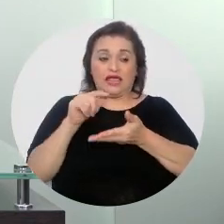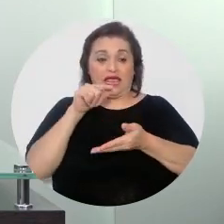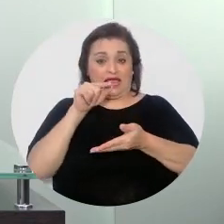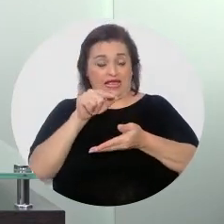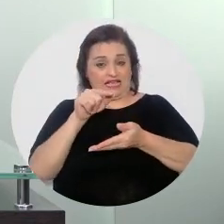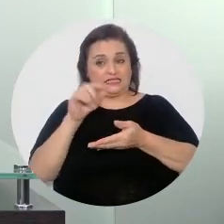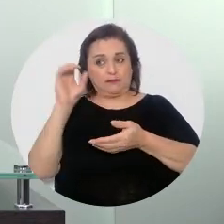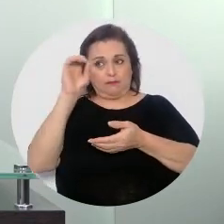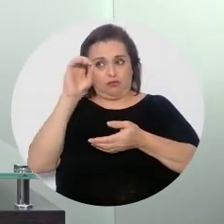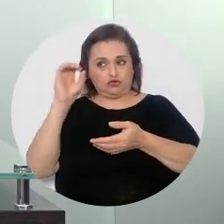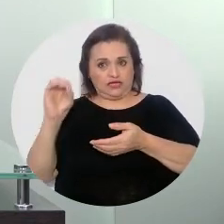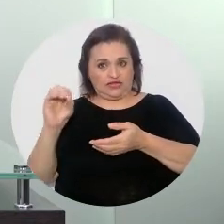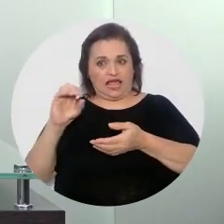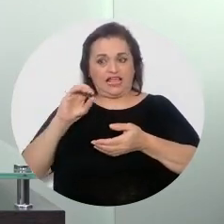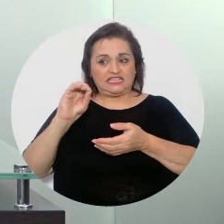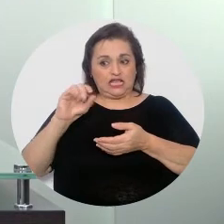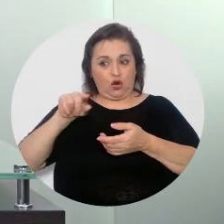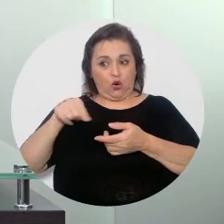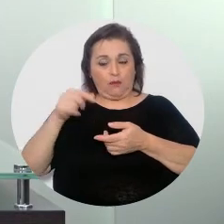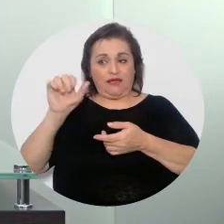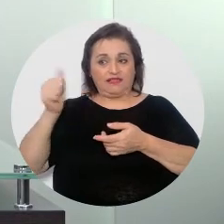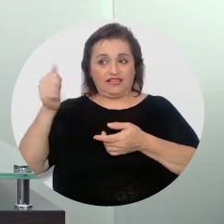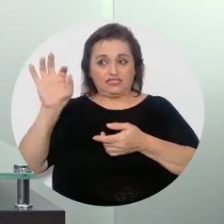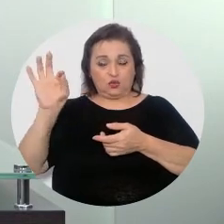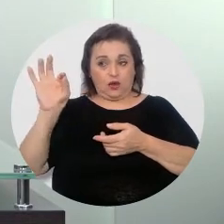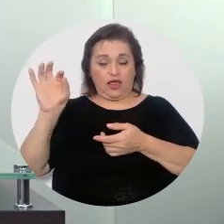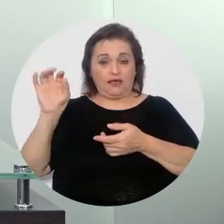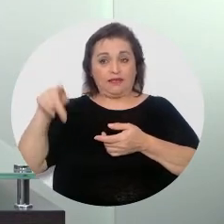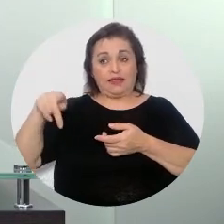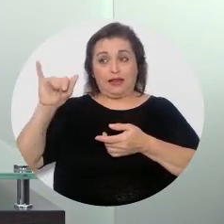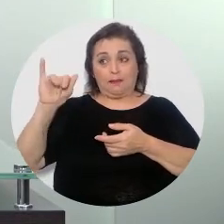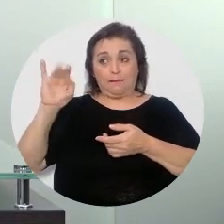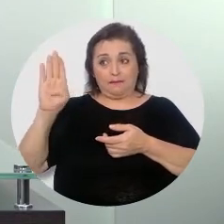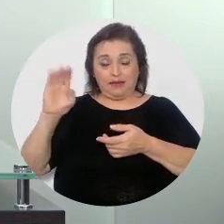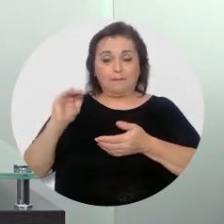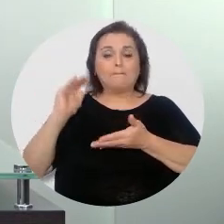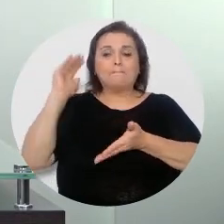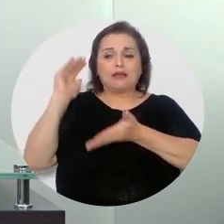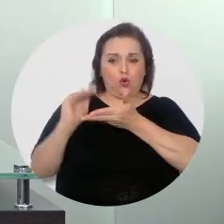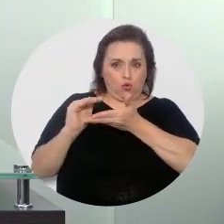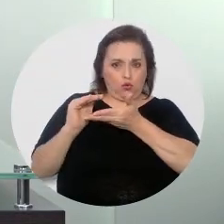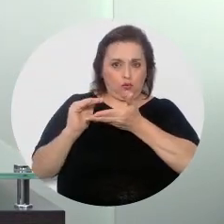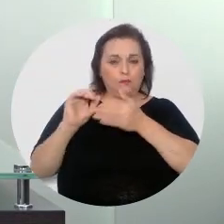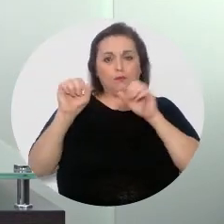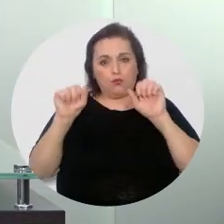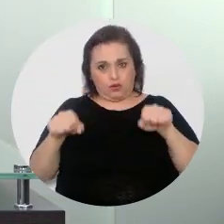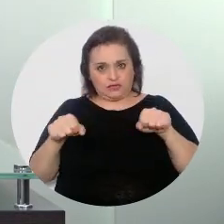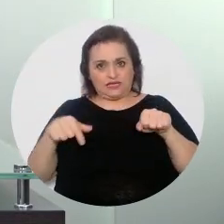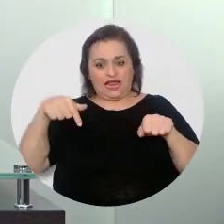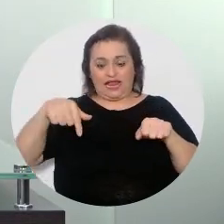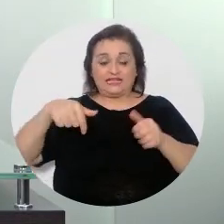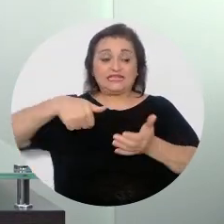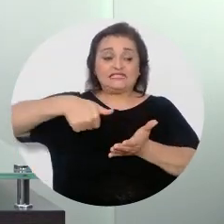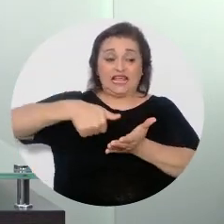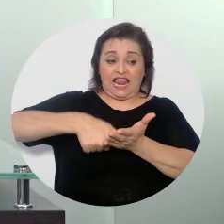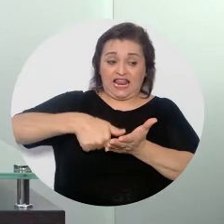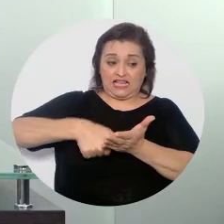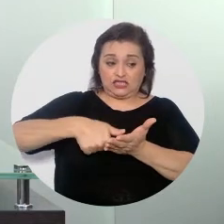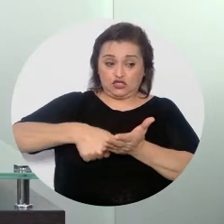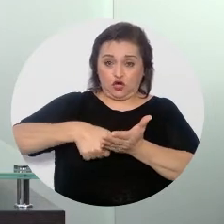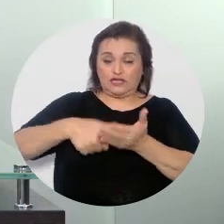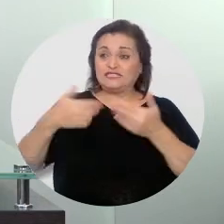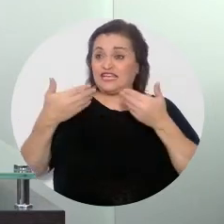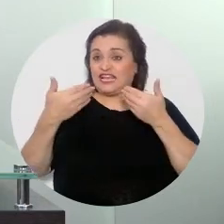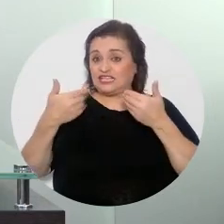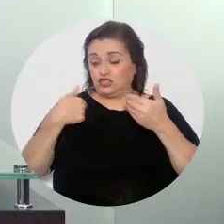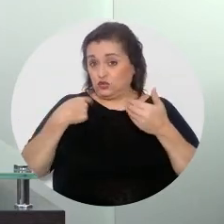transitoriamente este porcentaje del 0.19% del PIB a un porcentaje menor. En estas